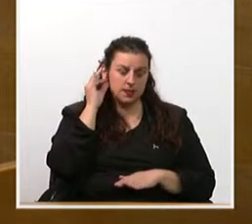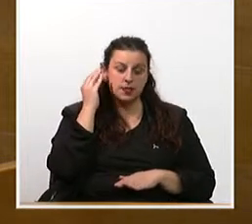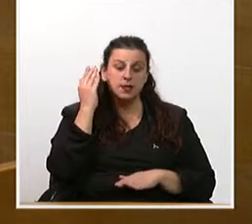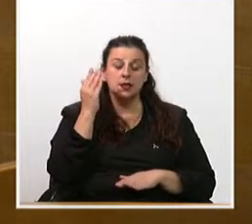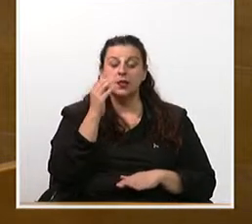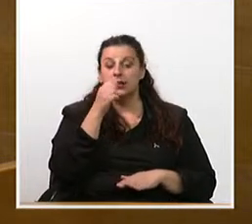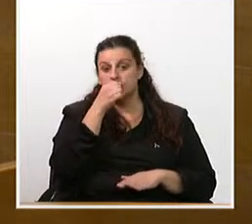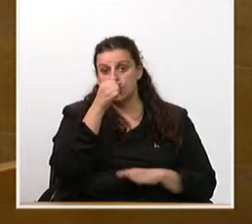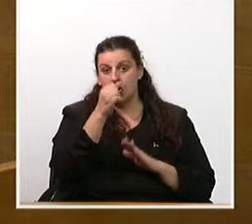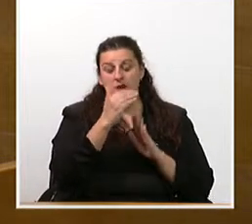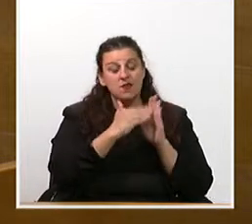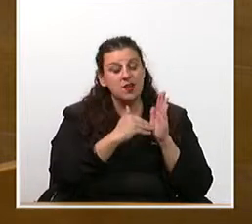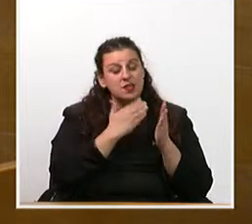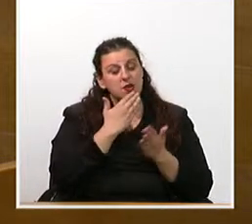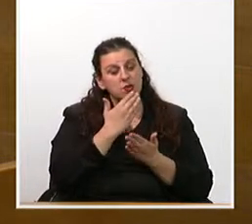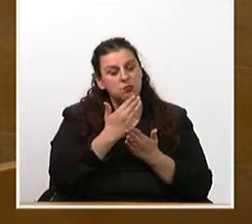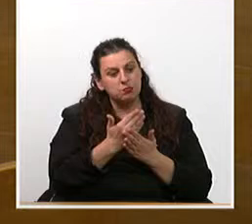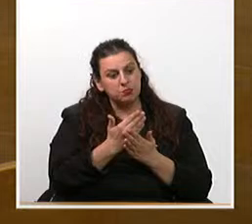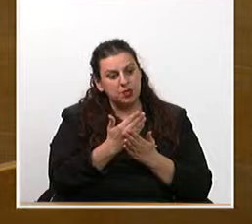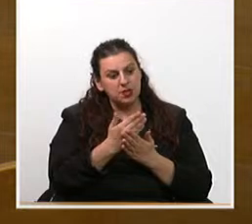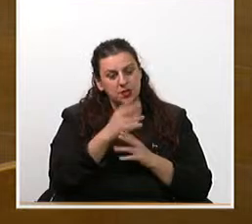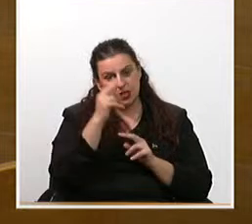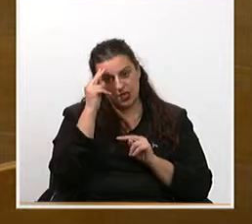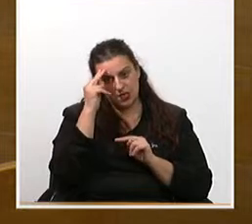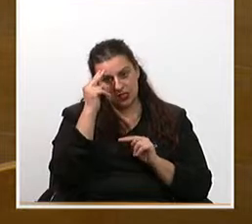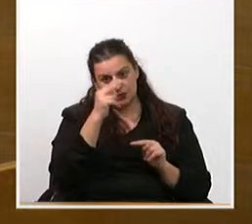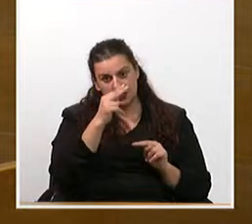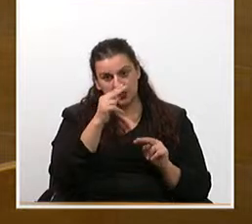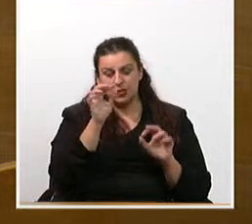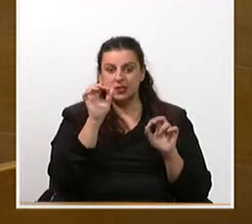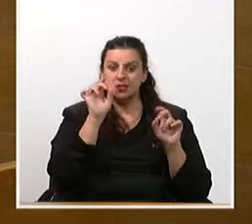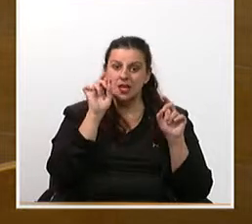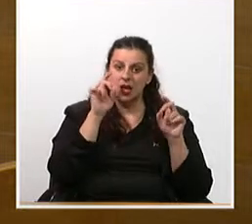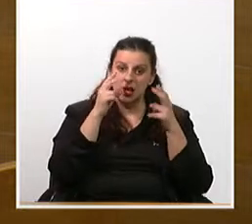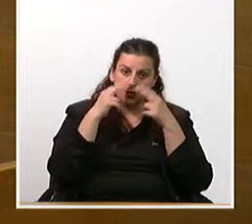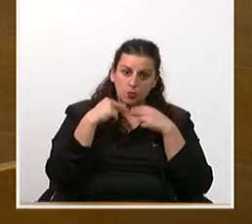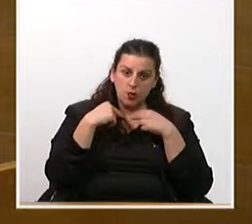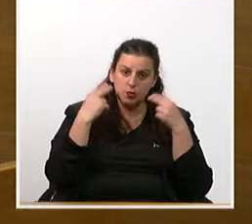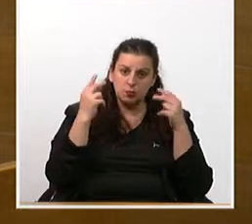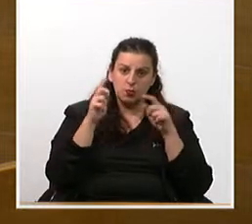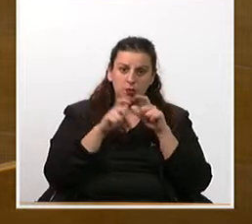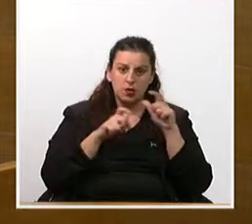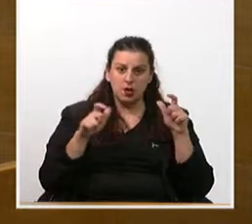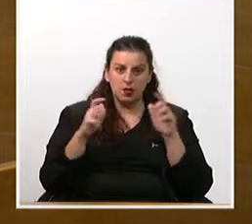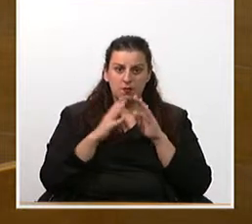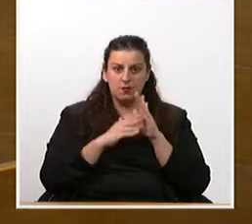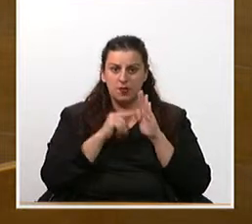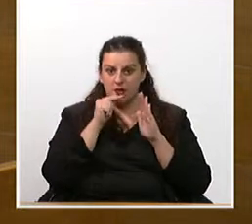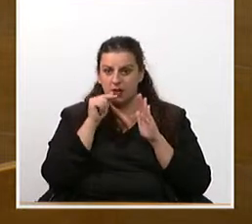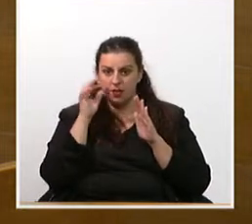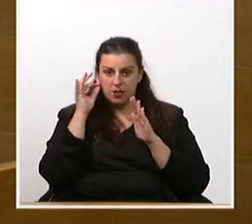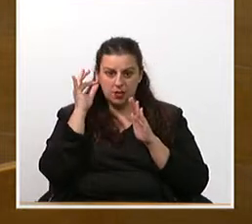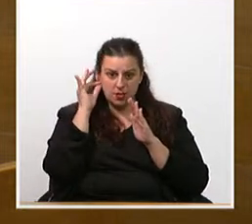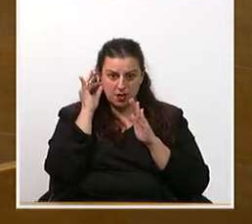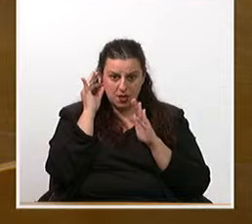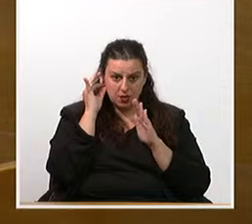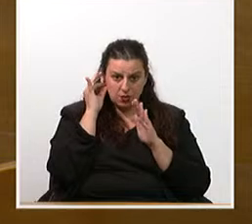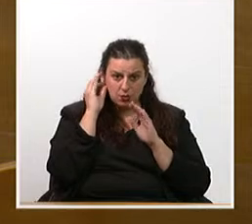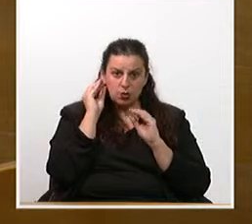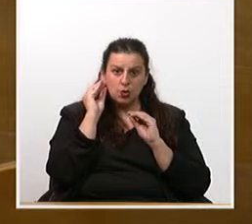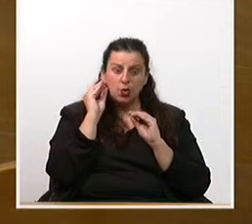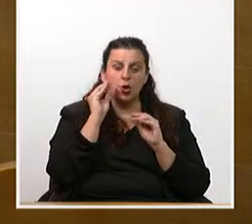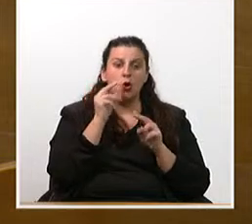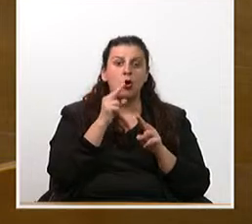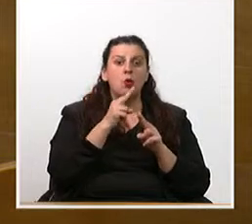PS dem resp educ pública de valenci y valencies y que c la